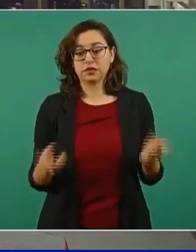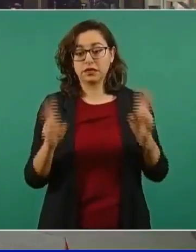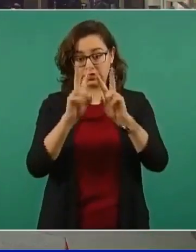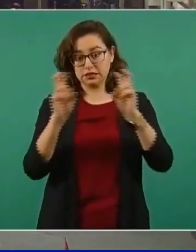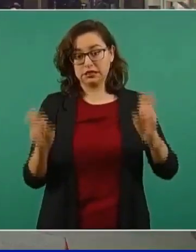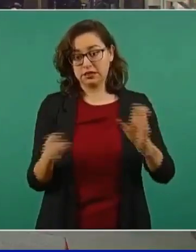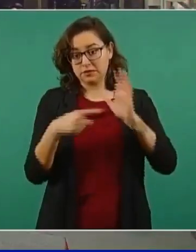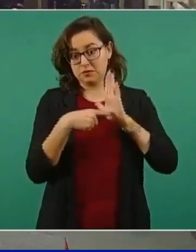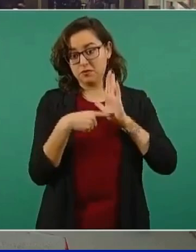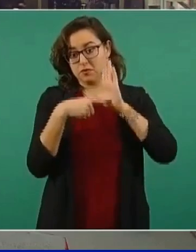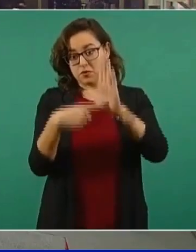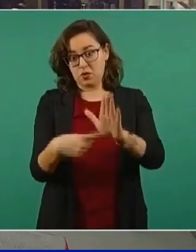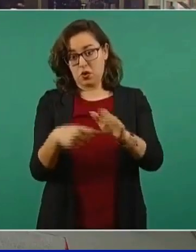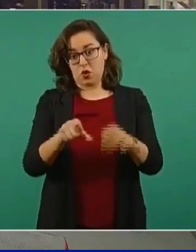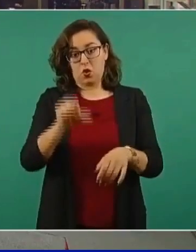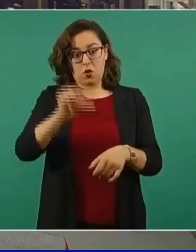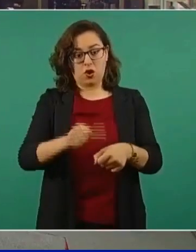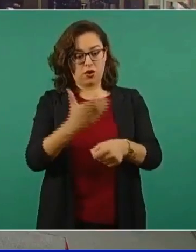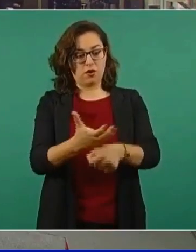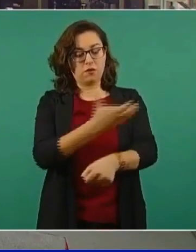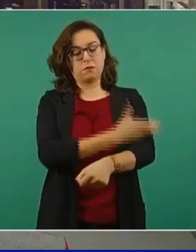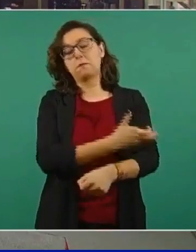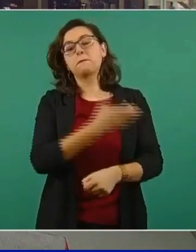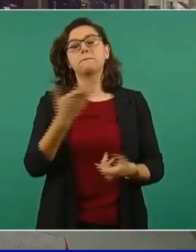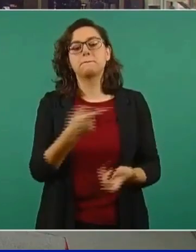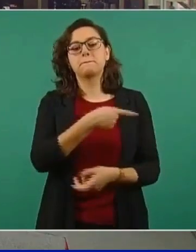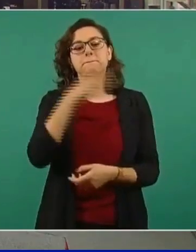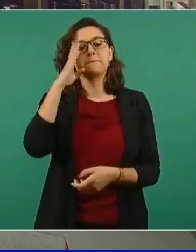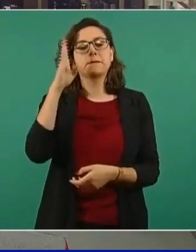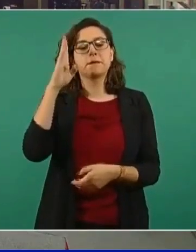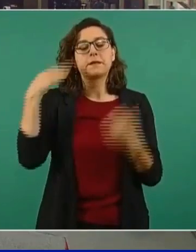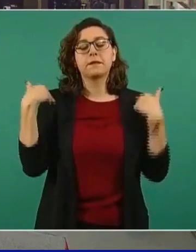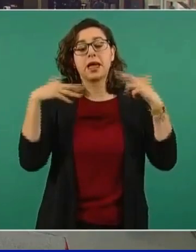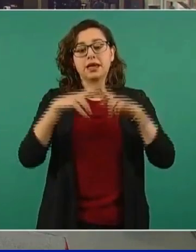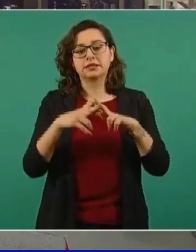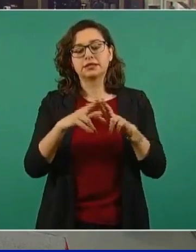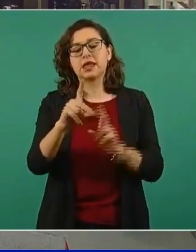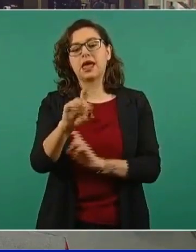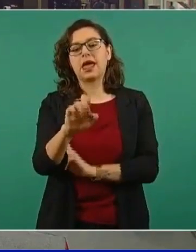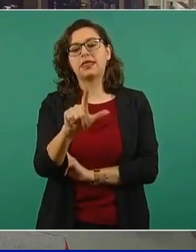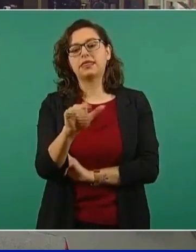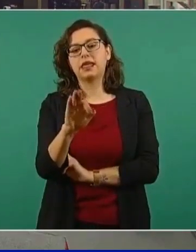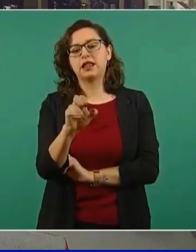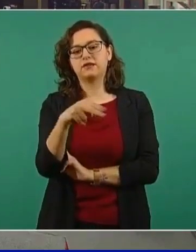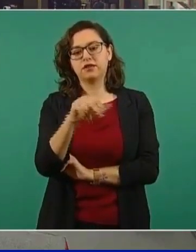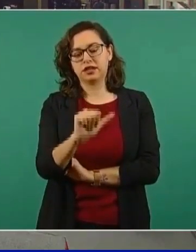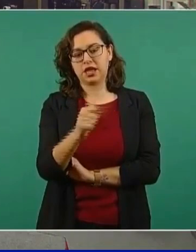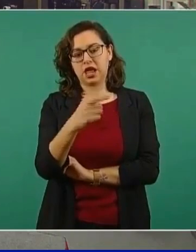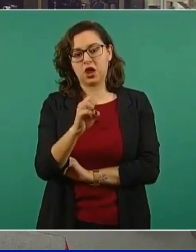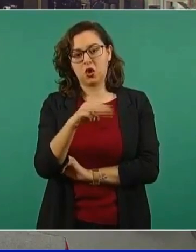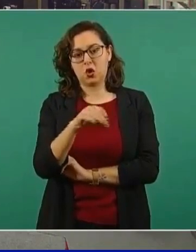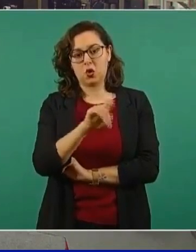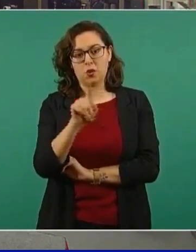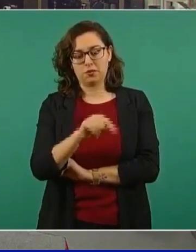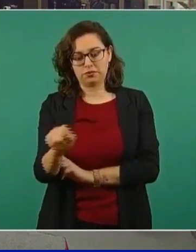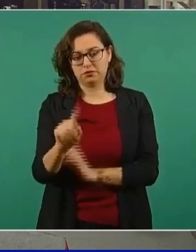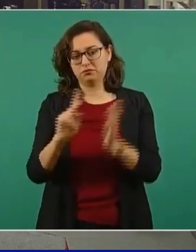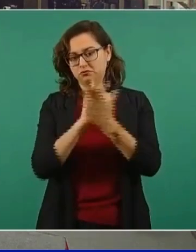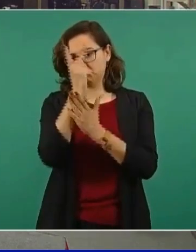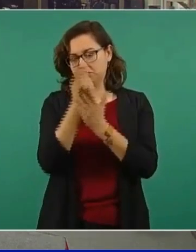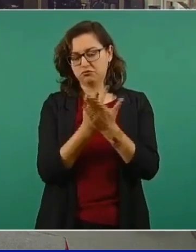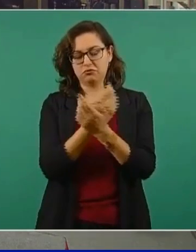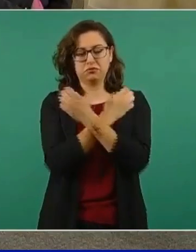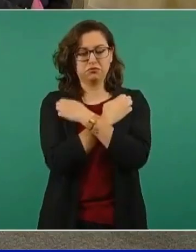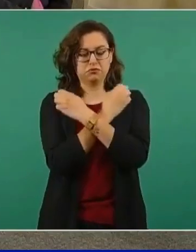la maestra Delfina Gómez Álvarez, porque es un programa educativo, fundamentalmente.